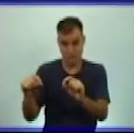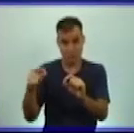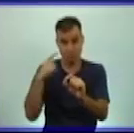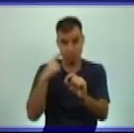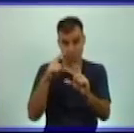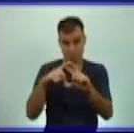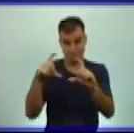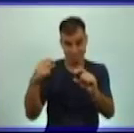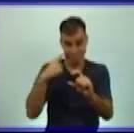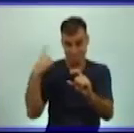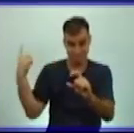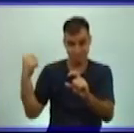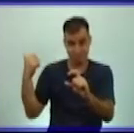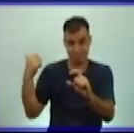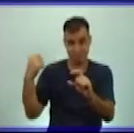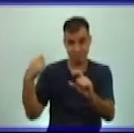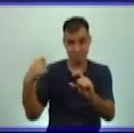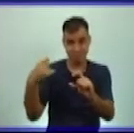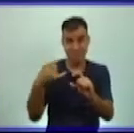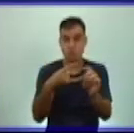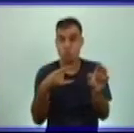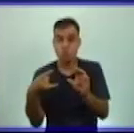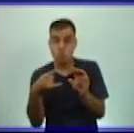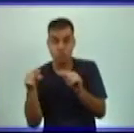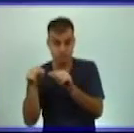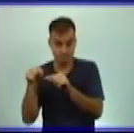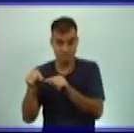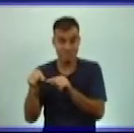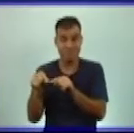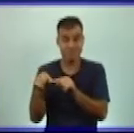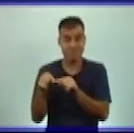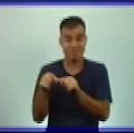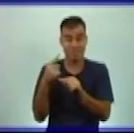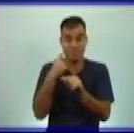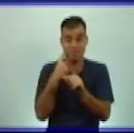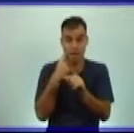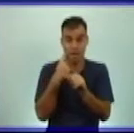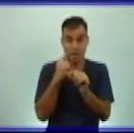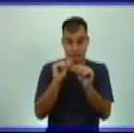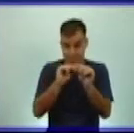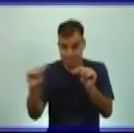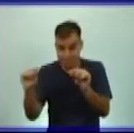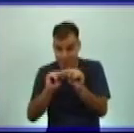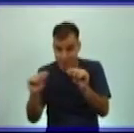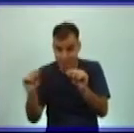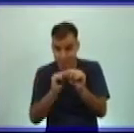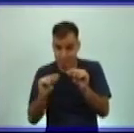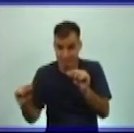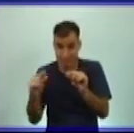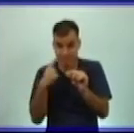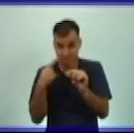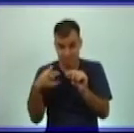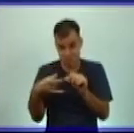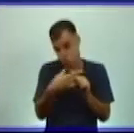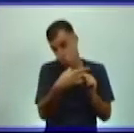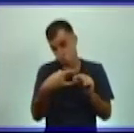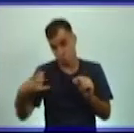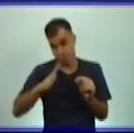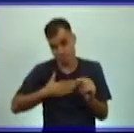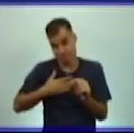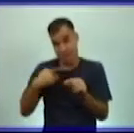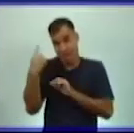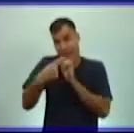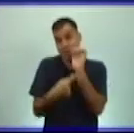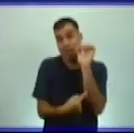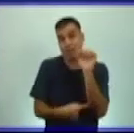Recordar en este caso que las líneas de inducción del campo magnético asociado a este cuerpo físico salen